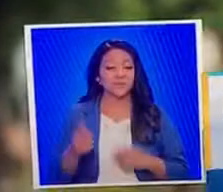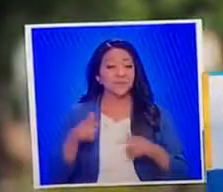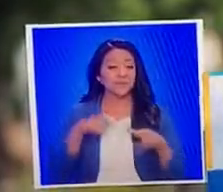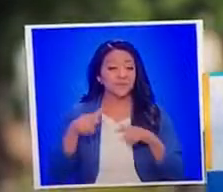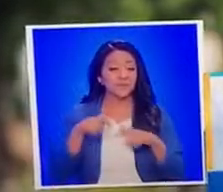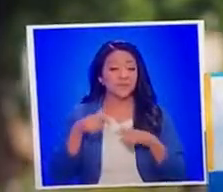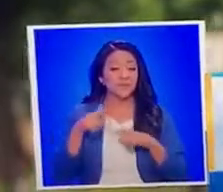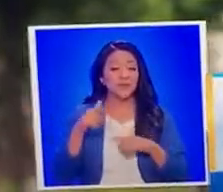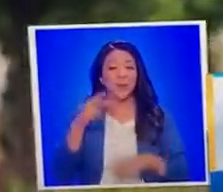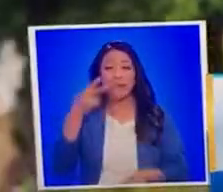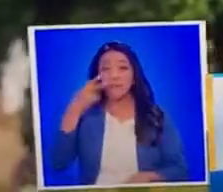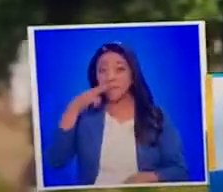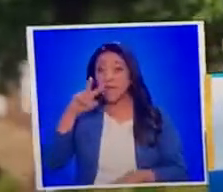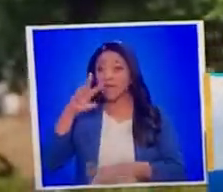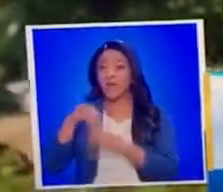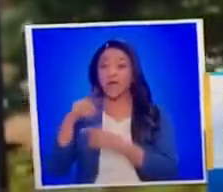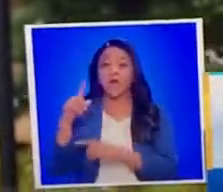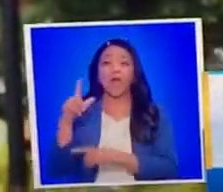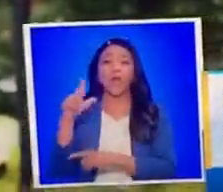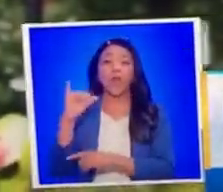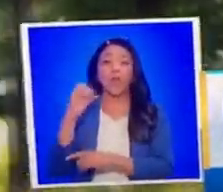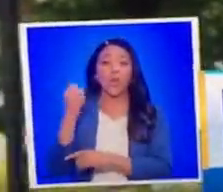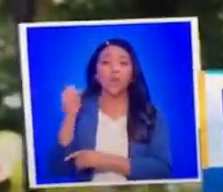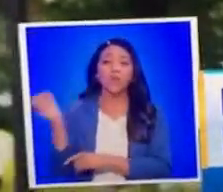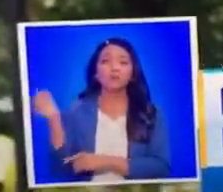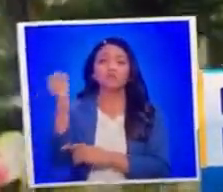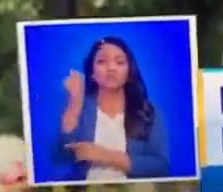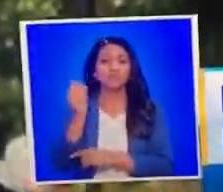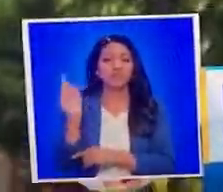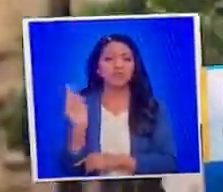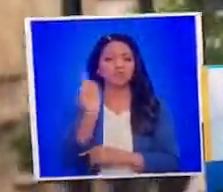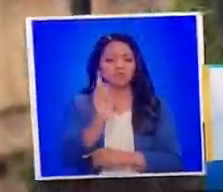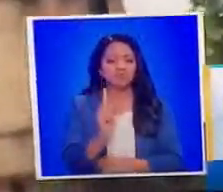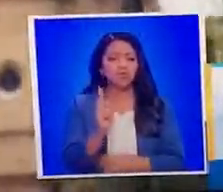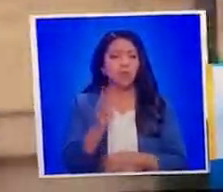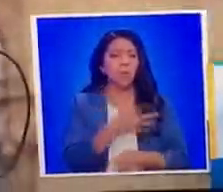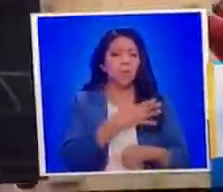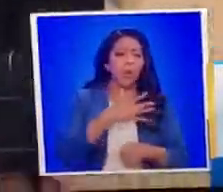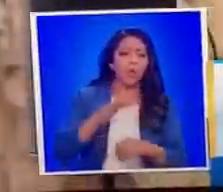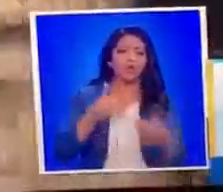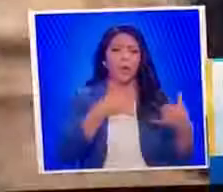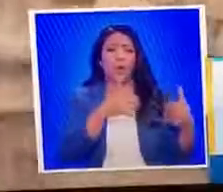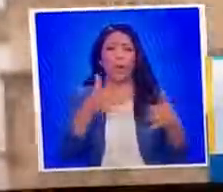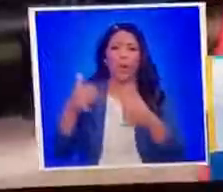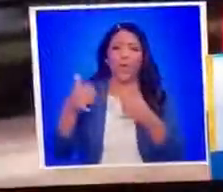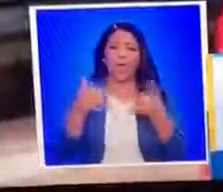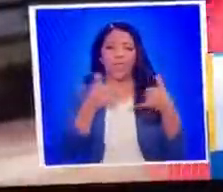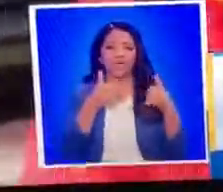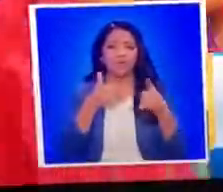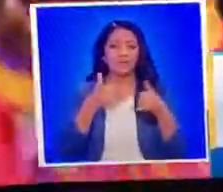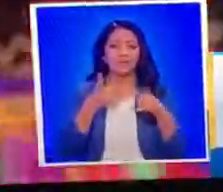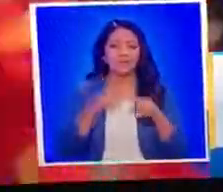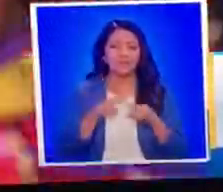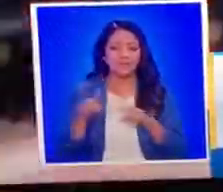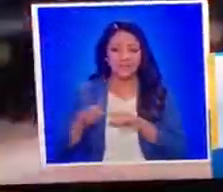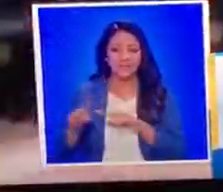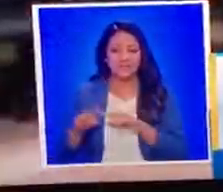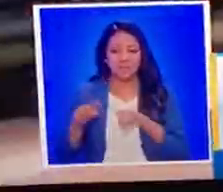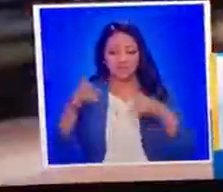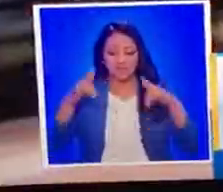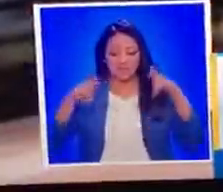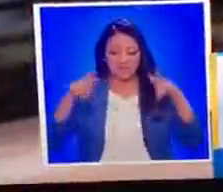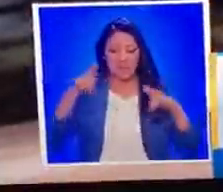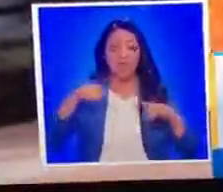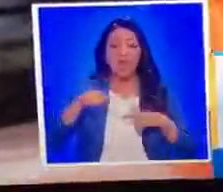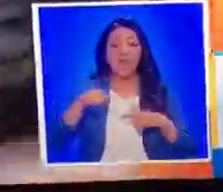país azteca llega el artista Luis Delgadillo. Su propuesta fusiona música, juegos y títeres. No se lo pierda este domingo